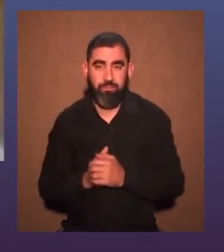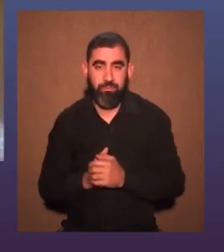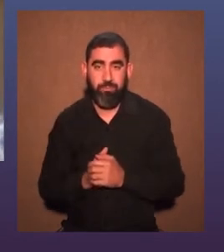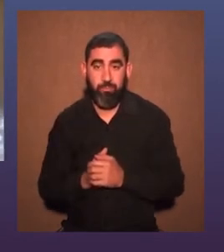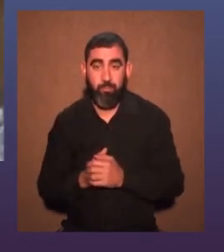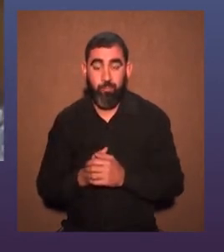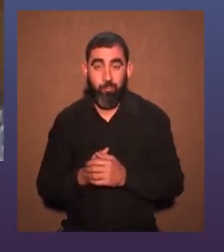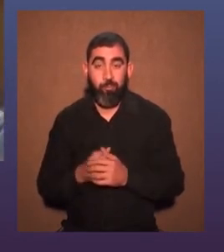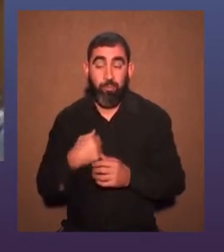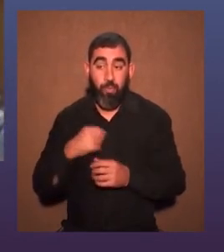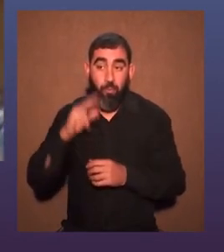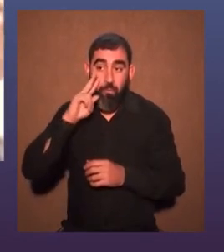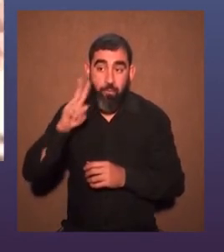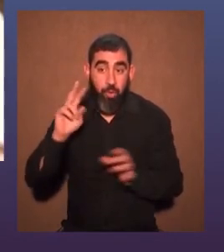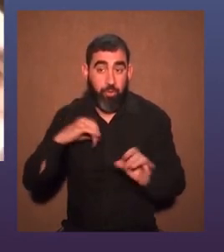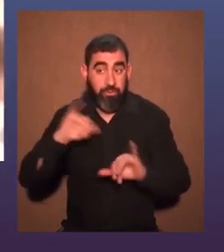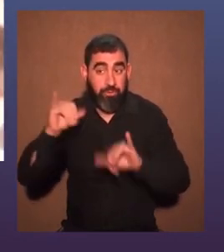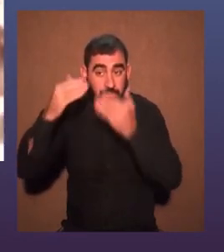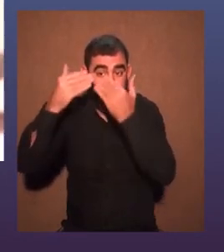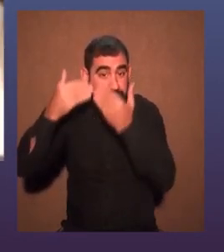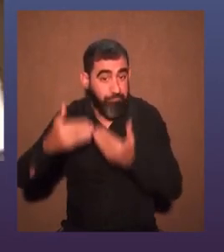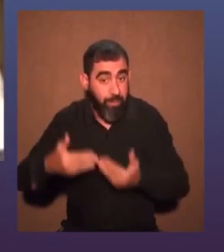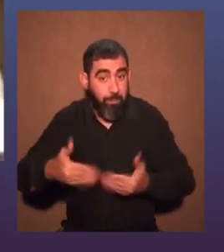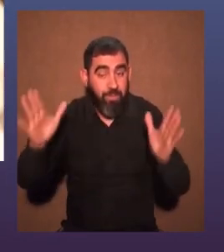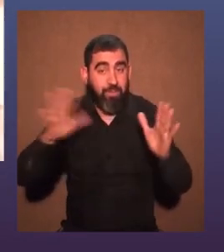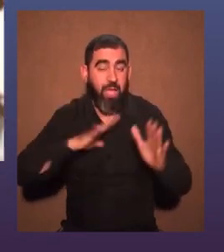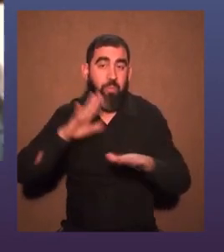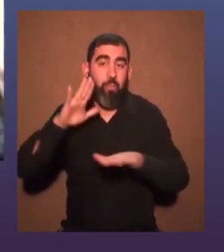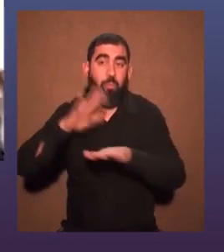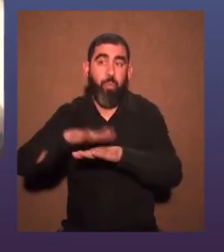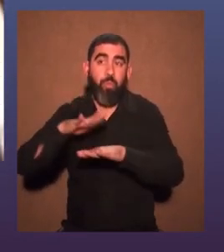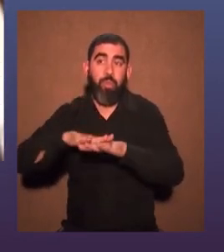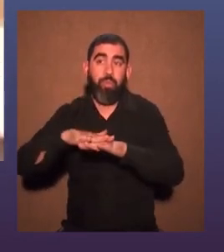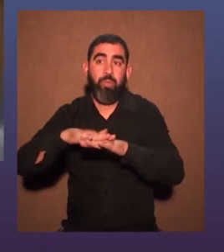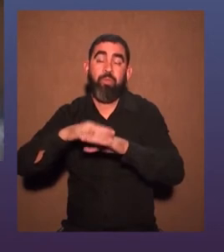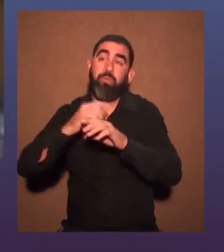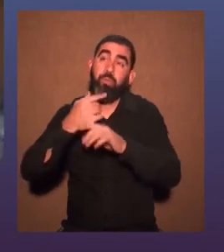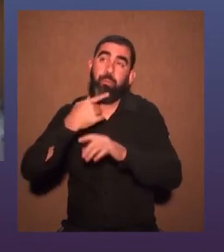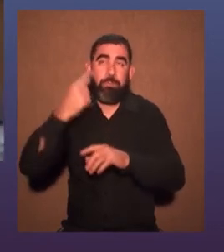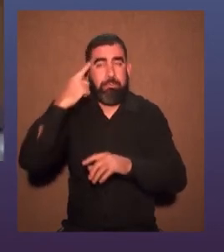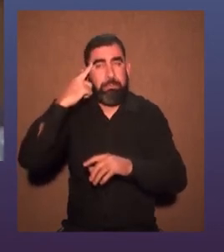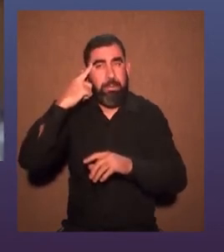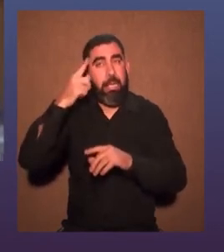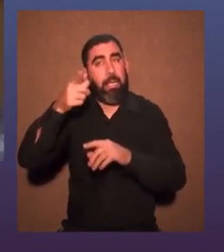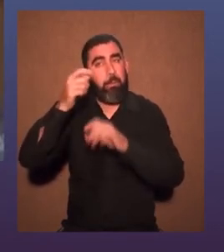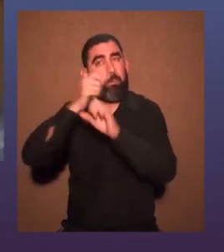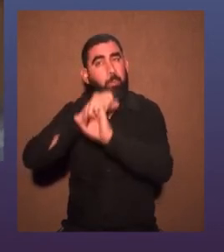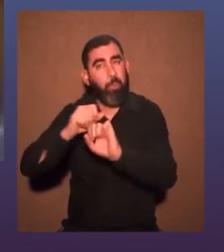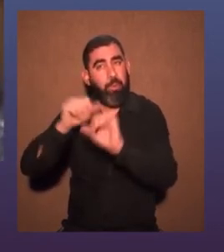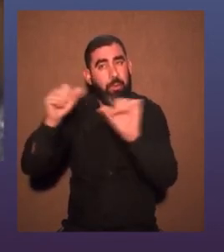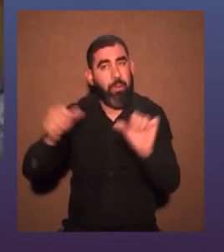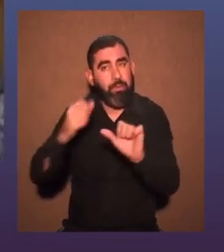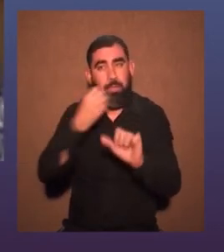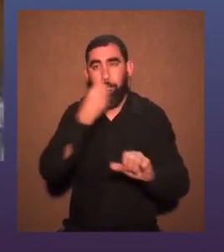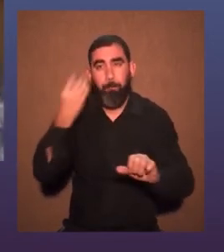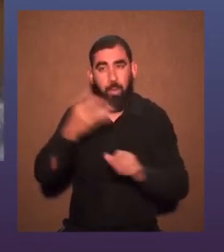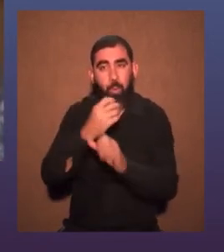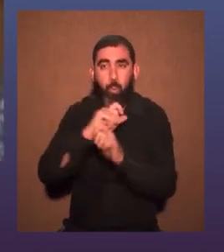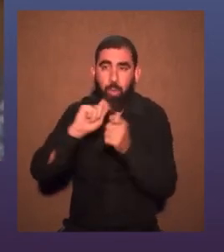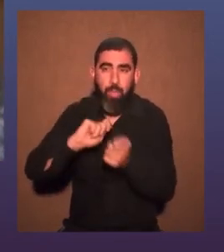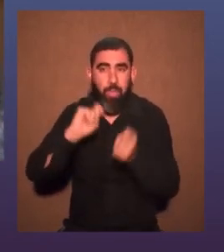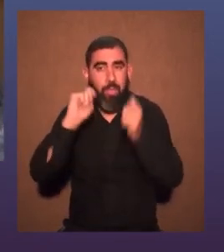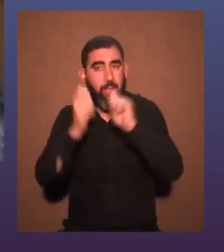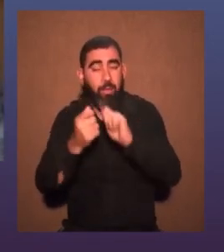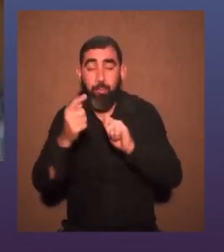sea, cuando veamos la obra ya estrenada y todo, va a haber momentos que digo, bueno, acá podríamos haber hecho esto mejor. Pero bueno,